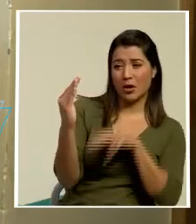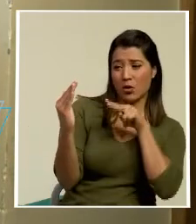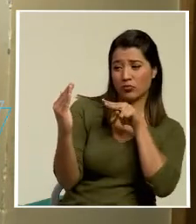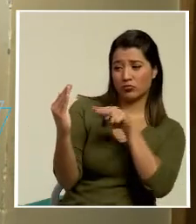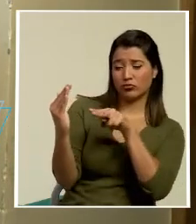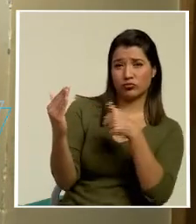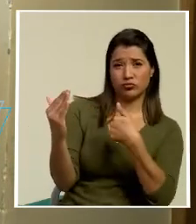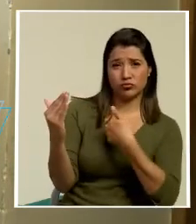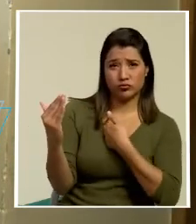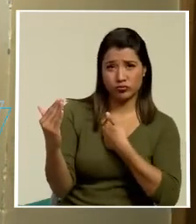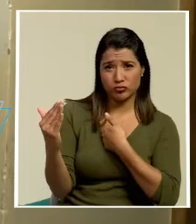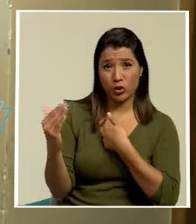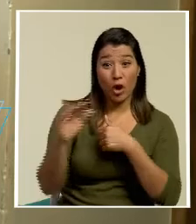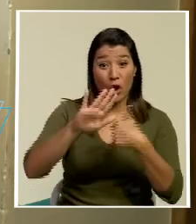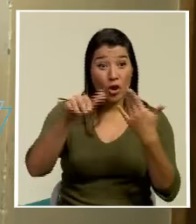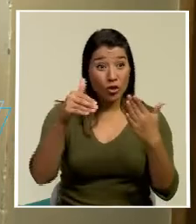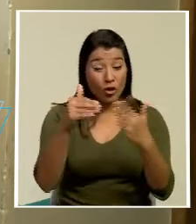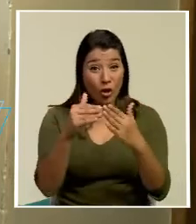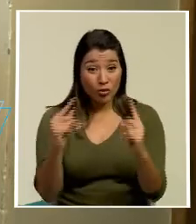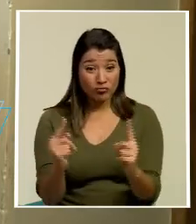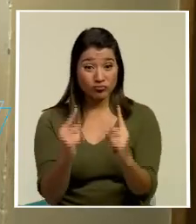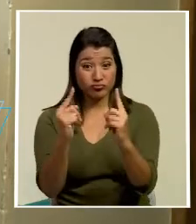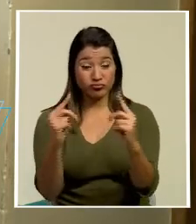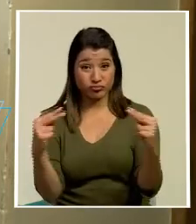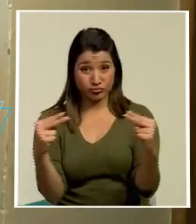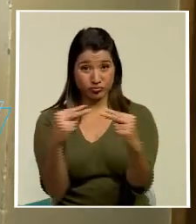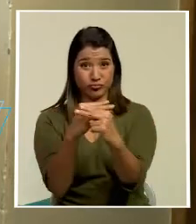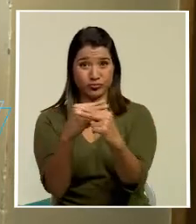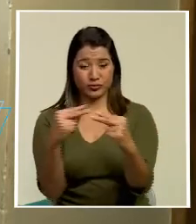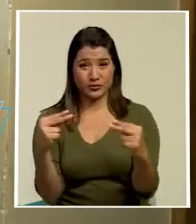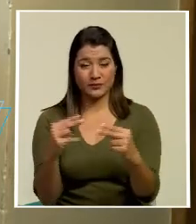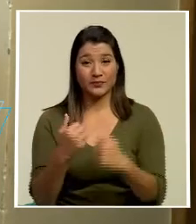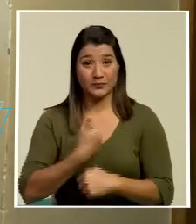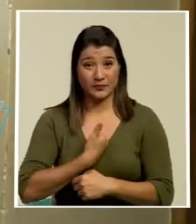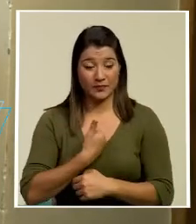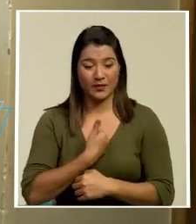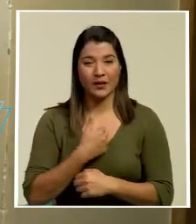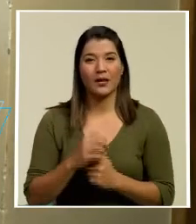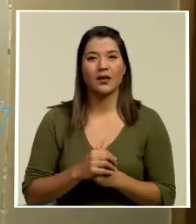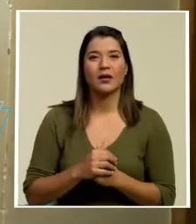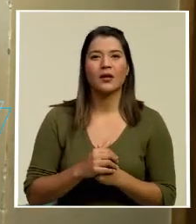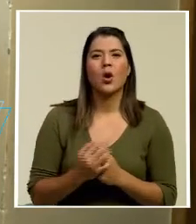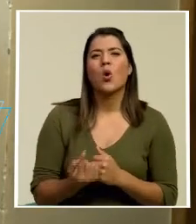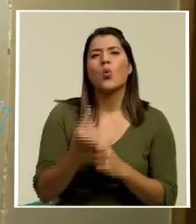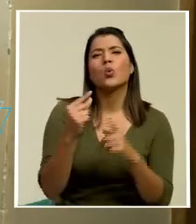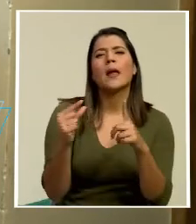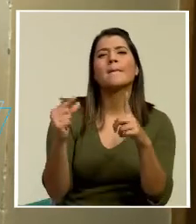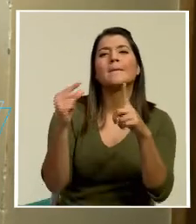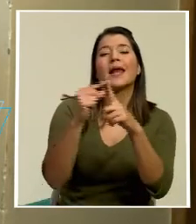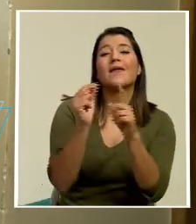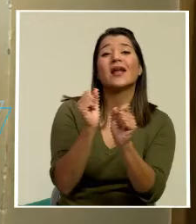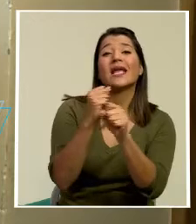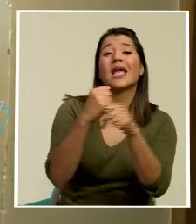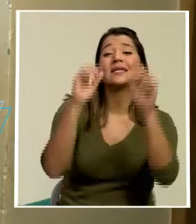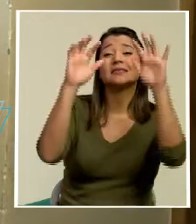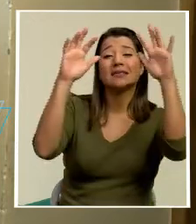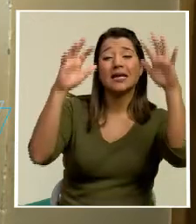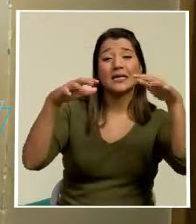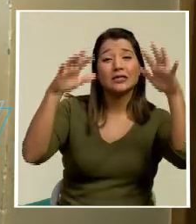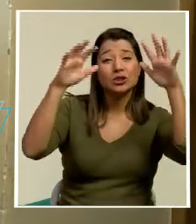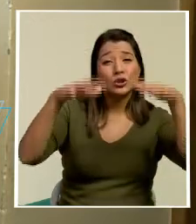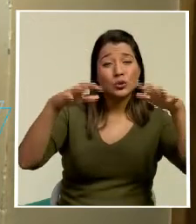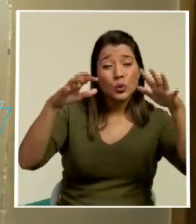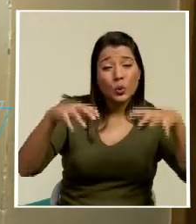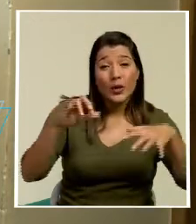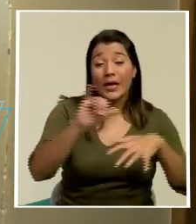uno y en lo inmemorial. Una palabra que evoque a la lluvia y sus azares y como el